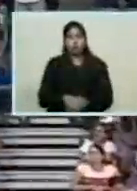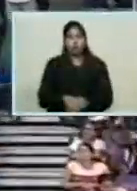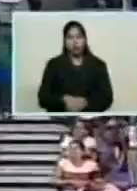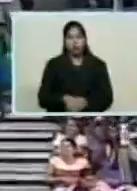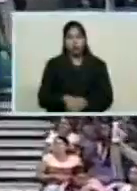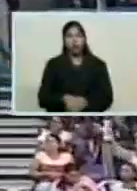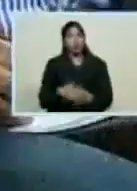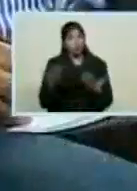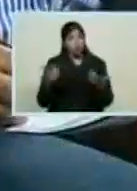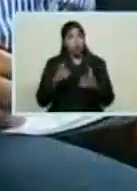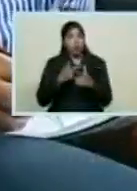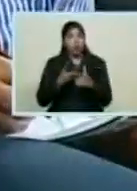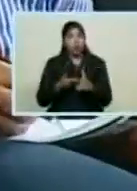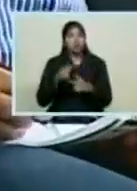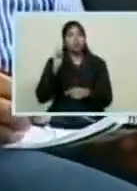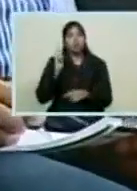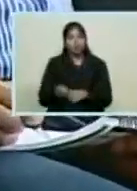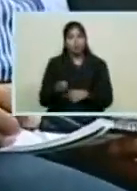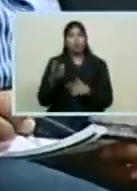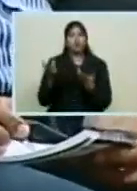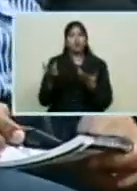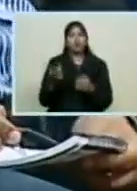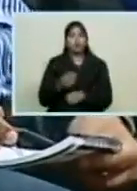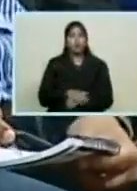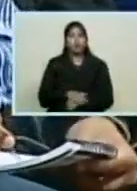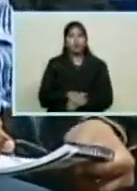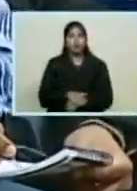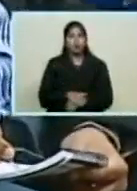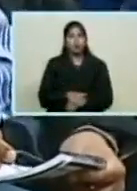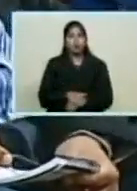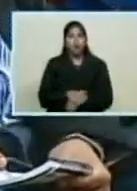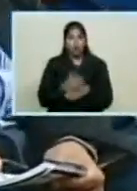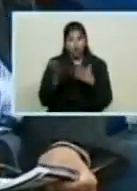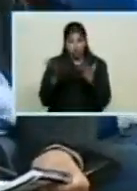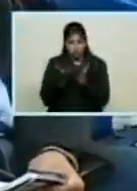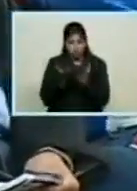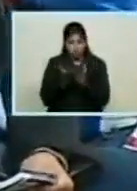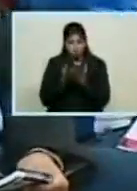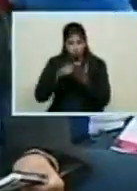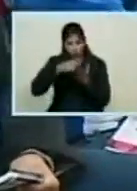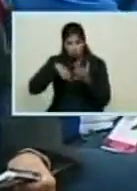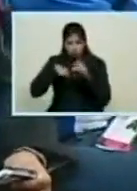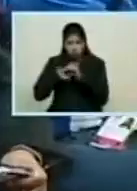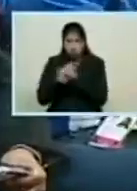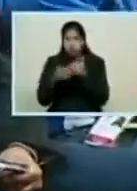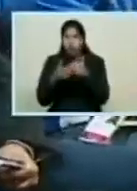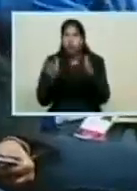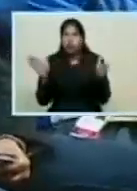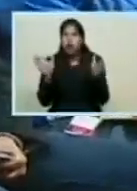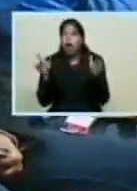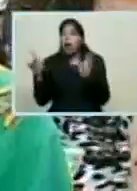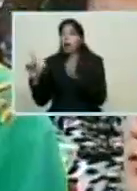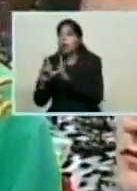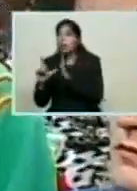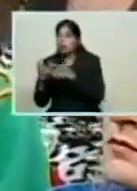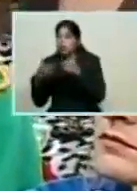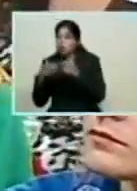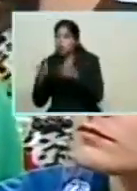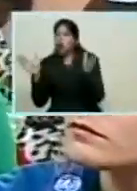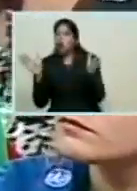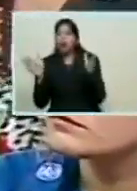Y para eso necesitamos convertir las escuelas y los liceos en un gran